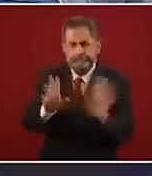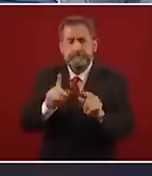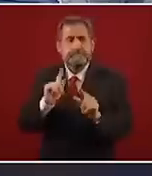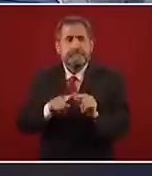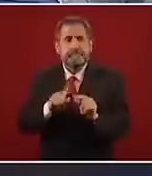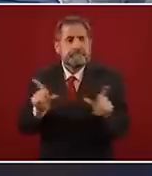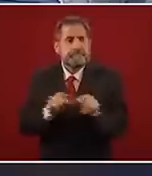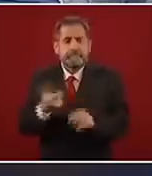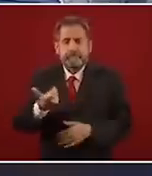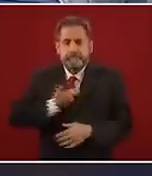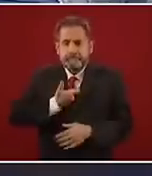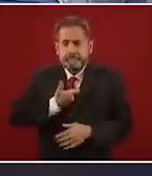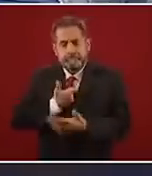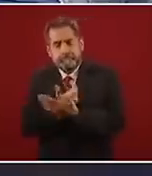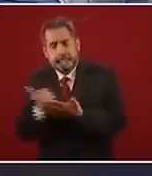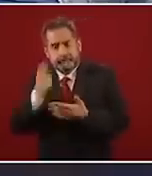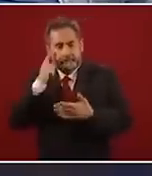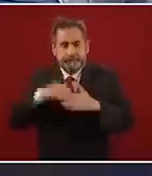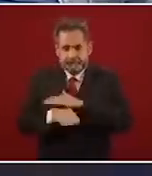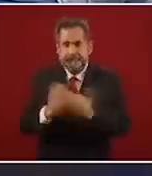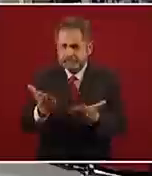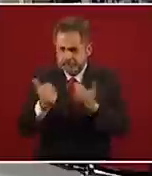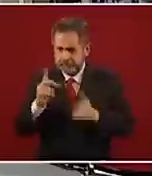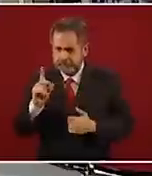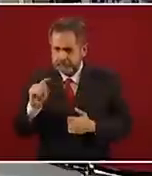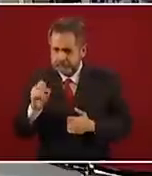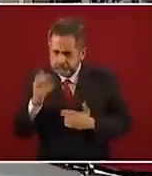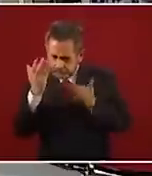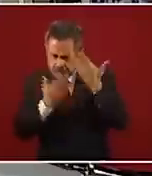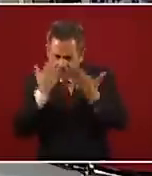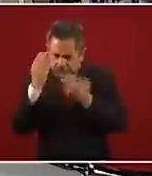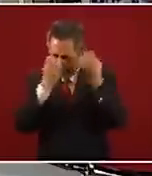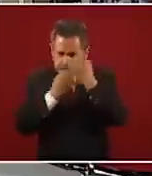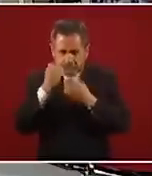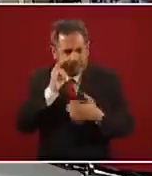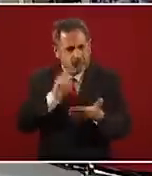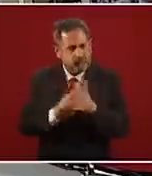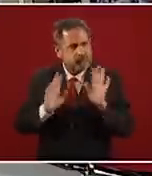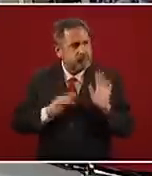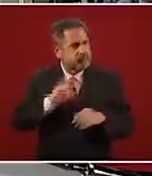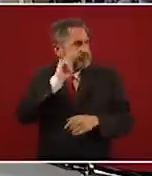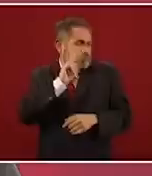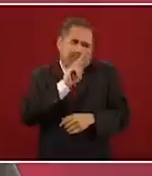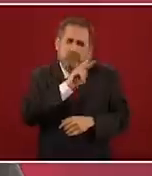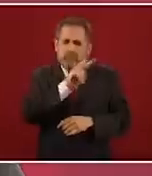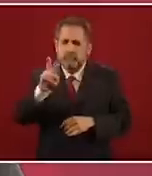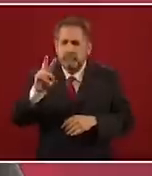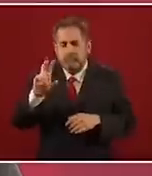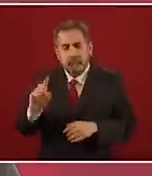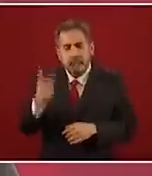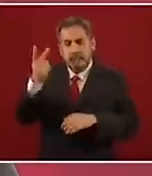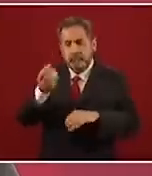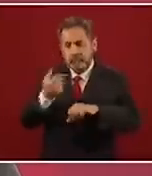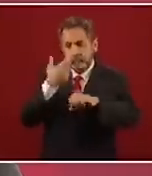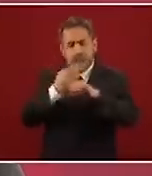más el contrato de que para que puedan entrar al hospital. Si me dan los datos, los revisamos. Yo he visto un compromiso de los 32 secretarios de